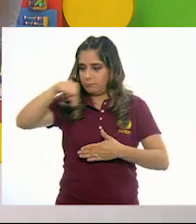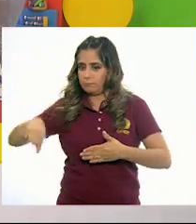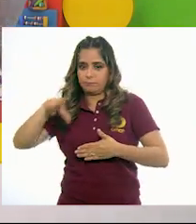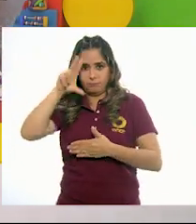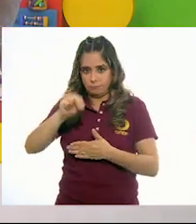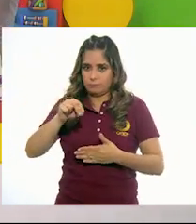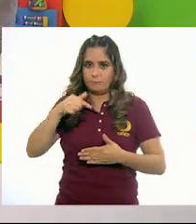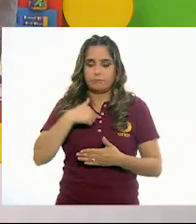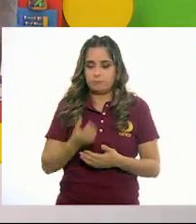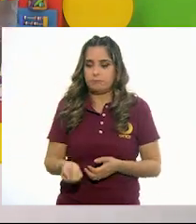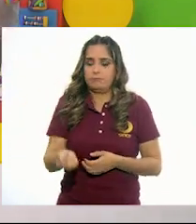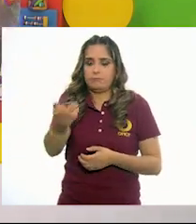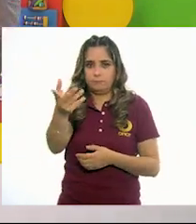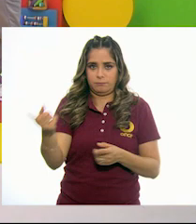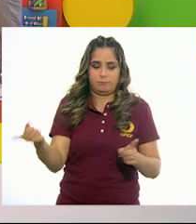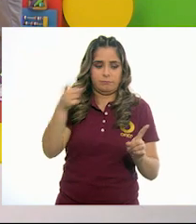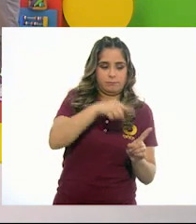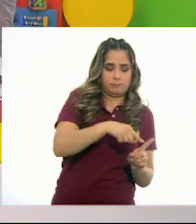acuerdo?